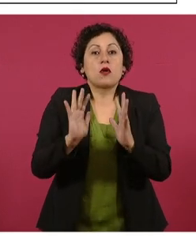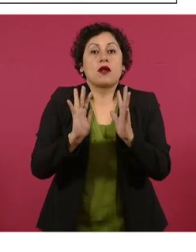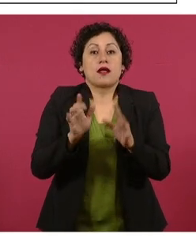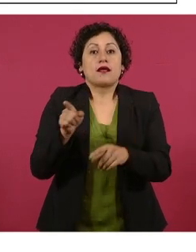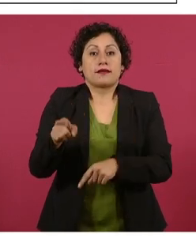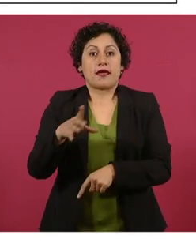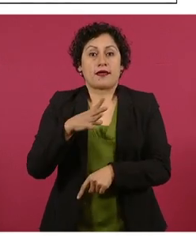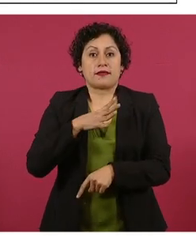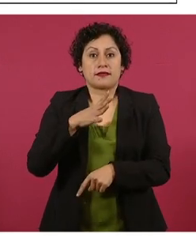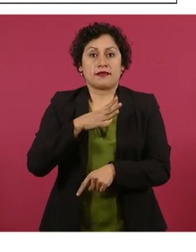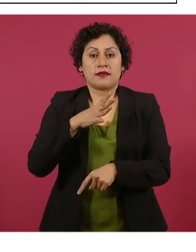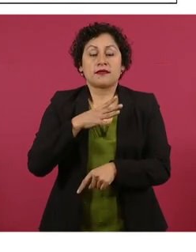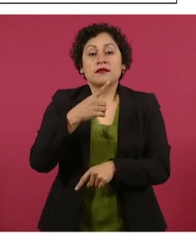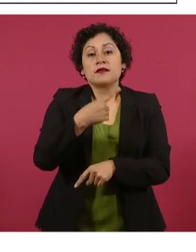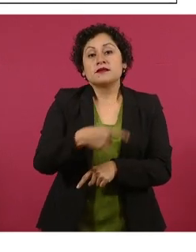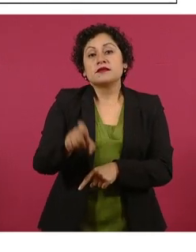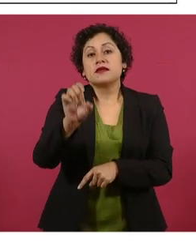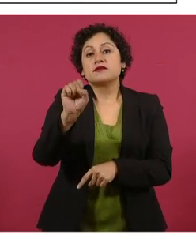generar